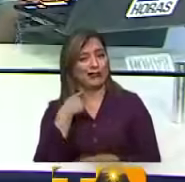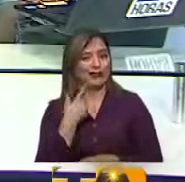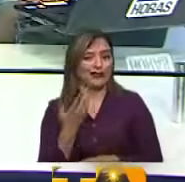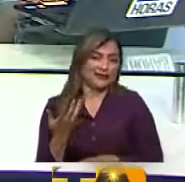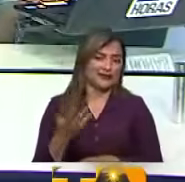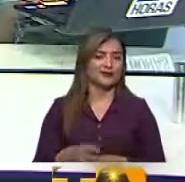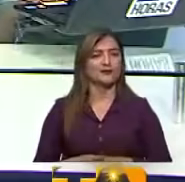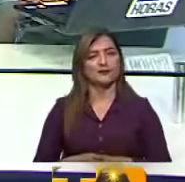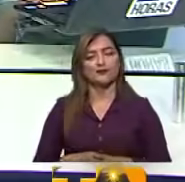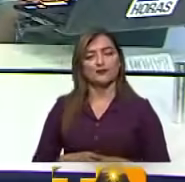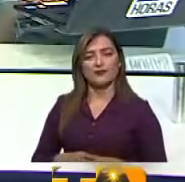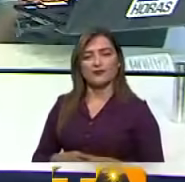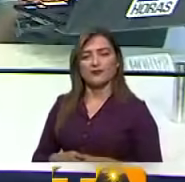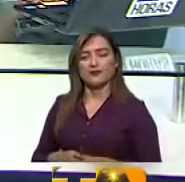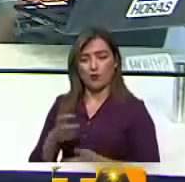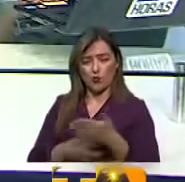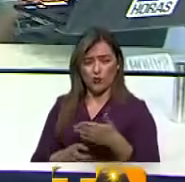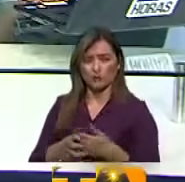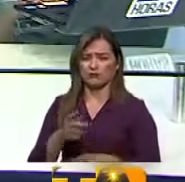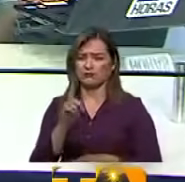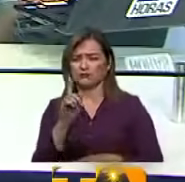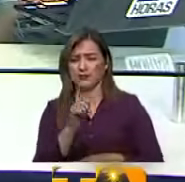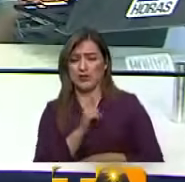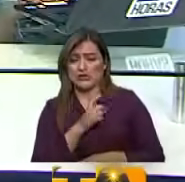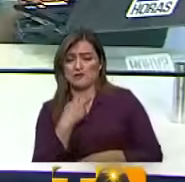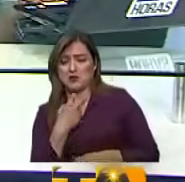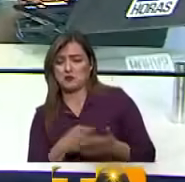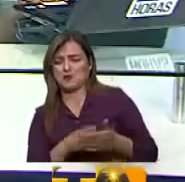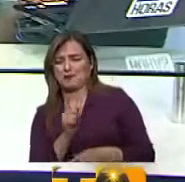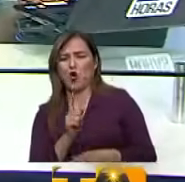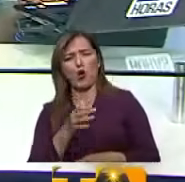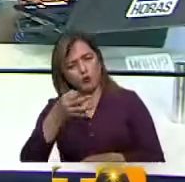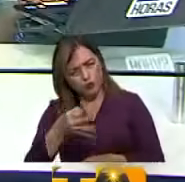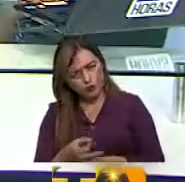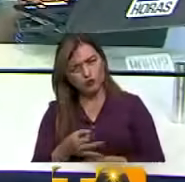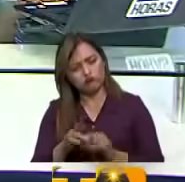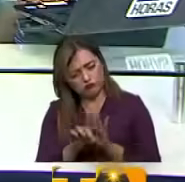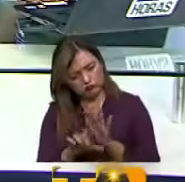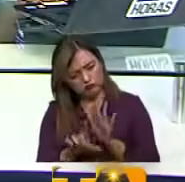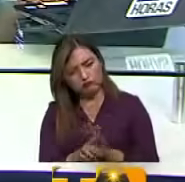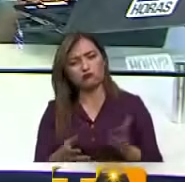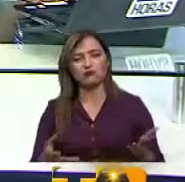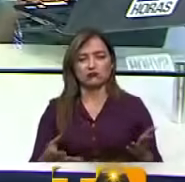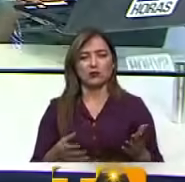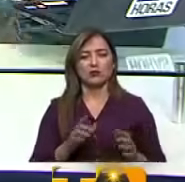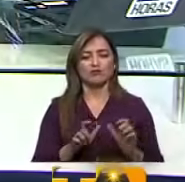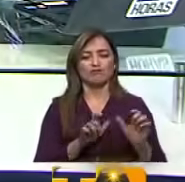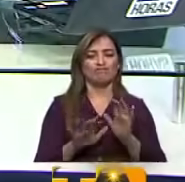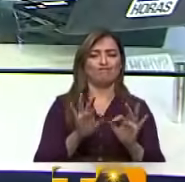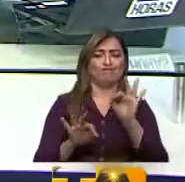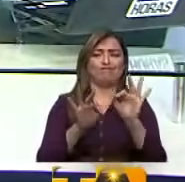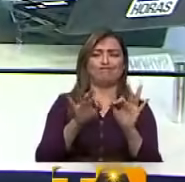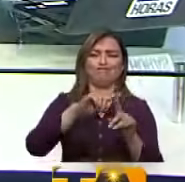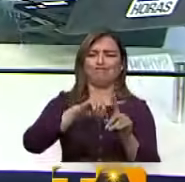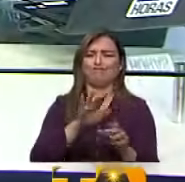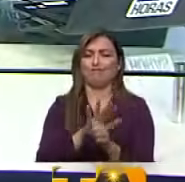nada más y nada menos. Y no solo lo haga por la multa, sino también cumplir con esta disposición, cumplir con el fin de todo esto, que es el hecho de evitar las aglomeraciones. Y